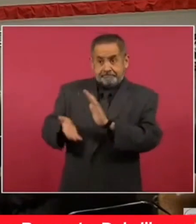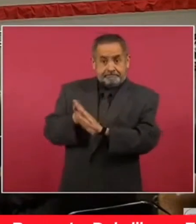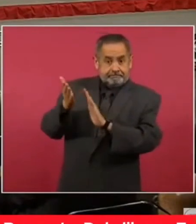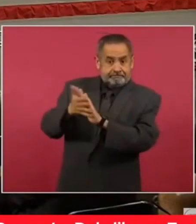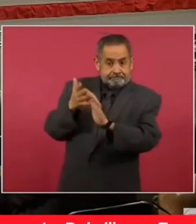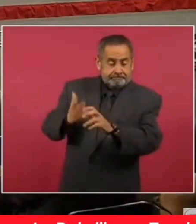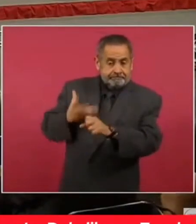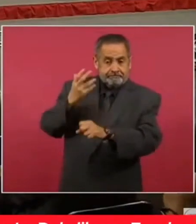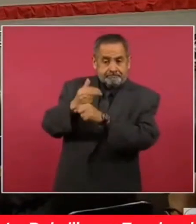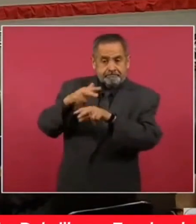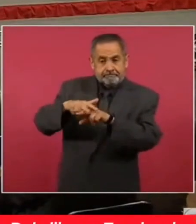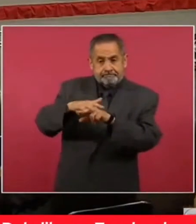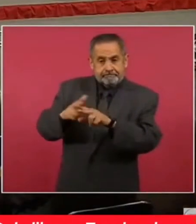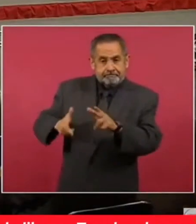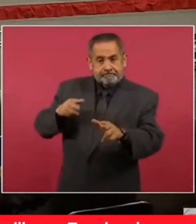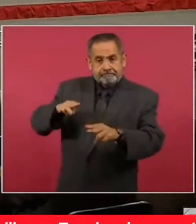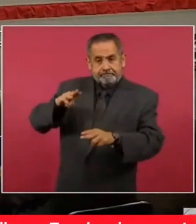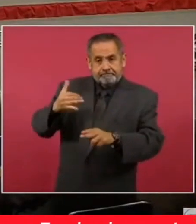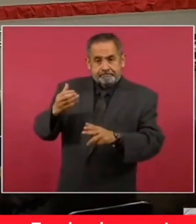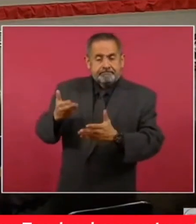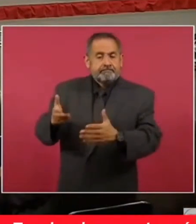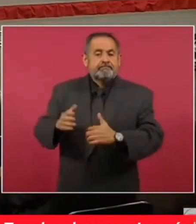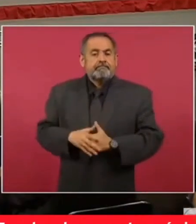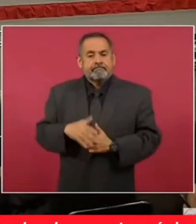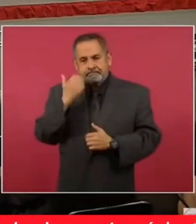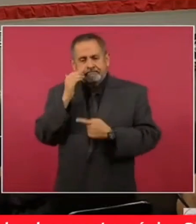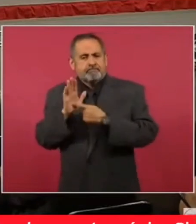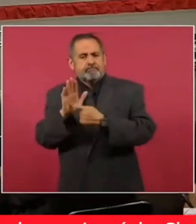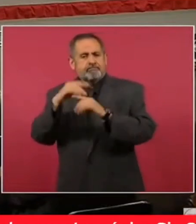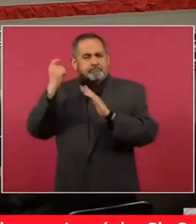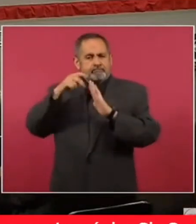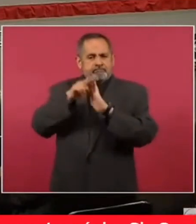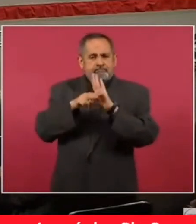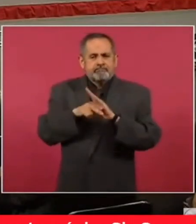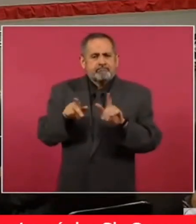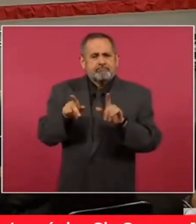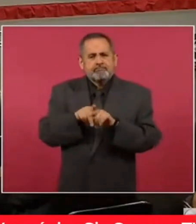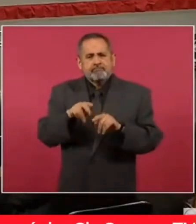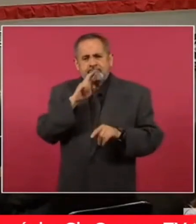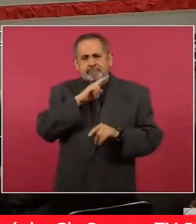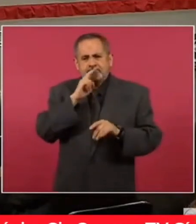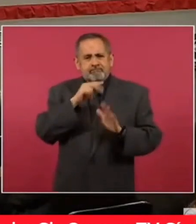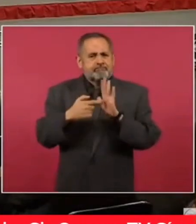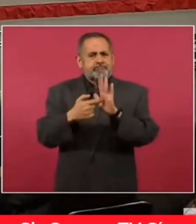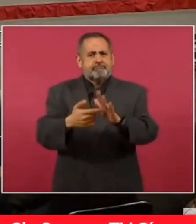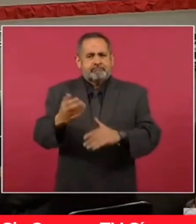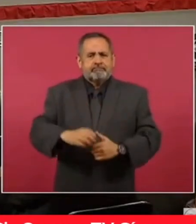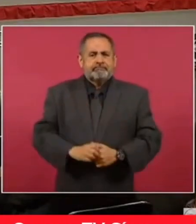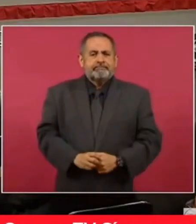construcción del Tren Maya. Y quisiera que pasaran el video rapidísimo.